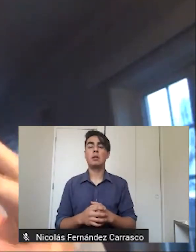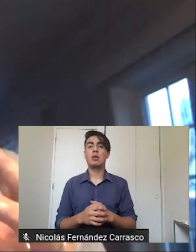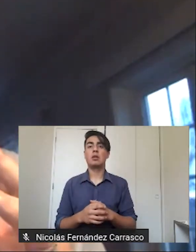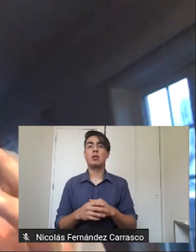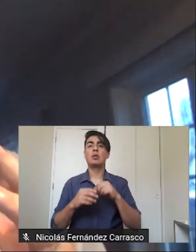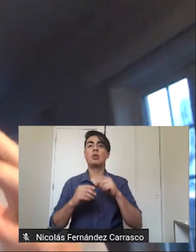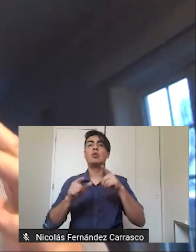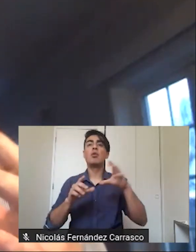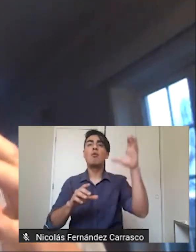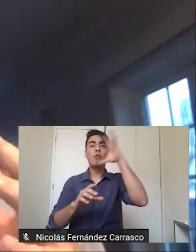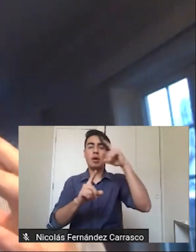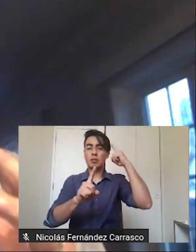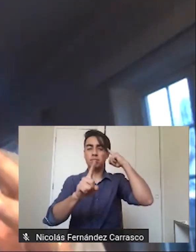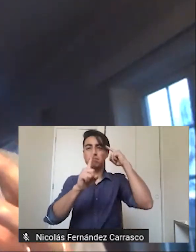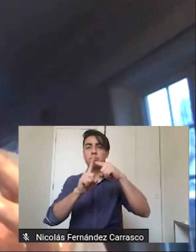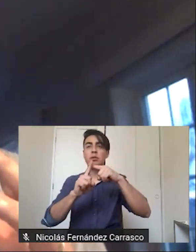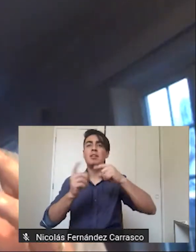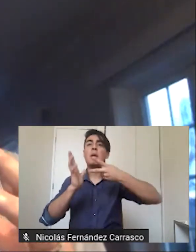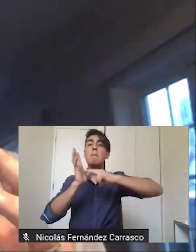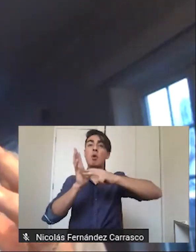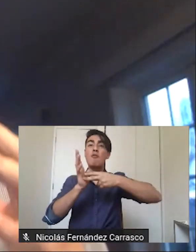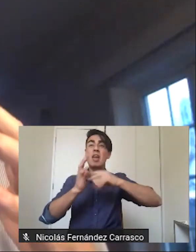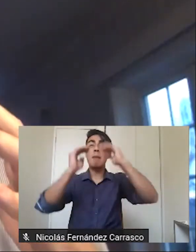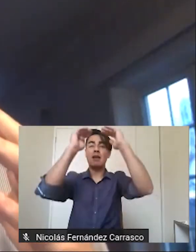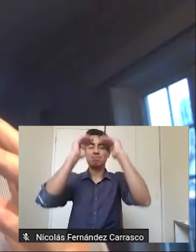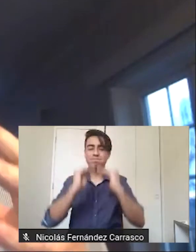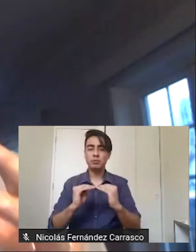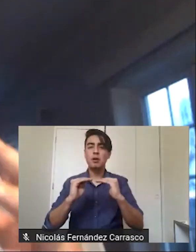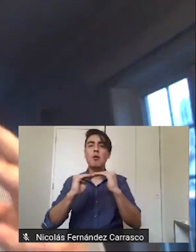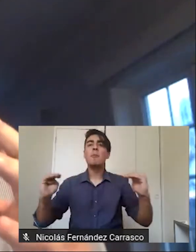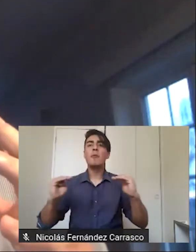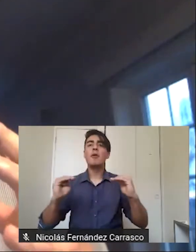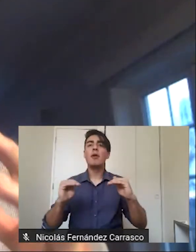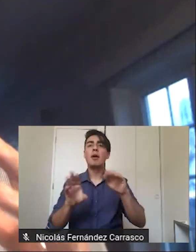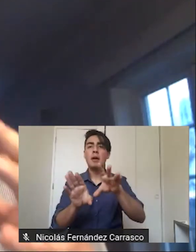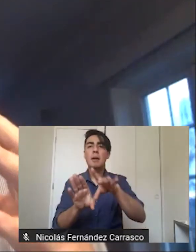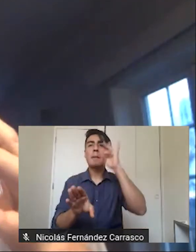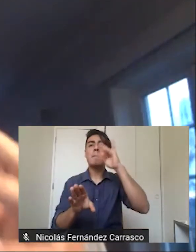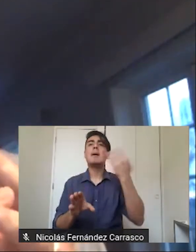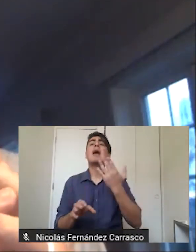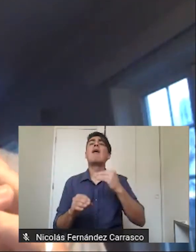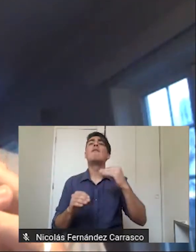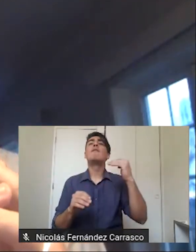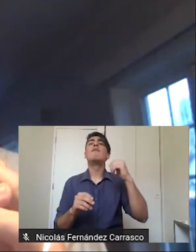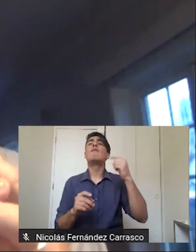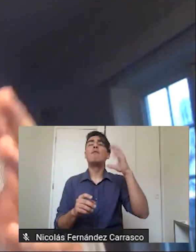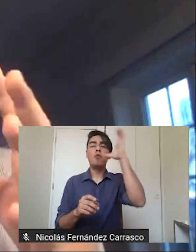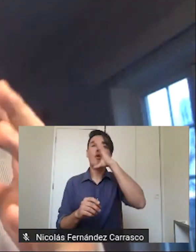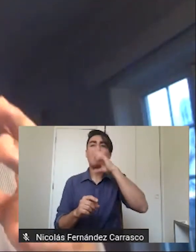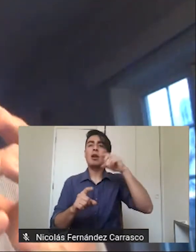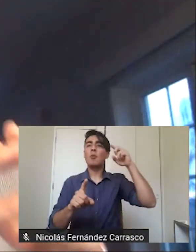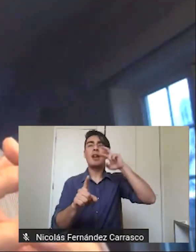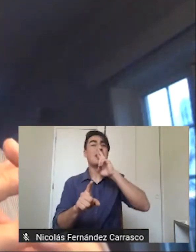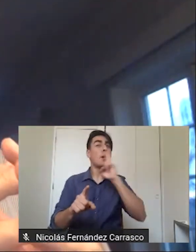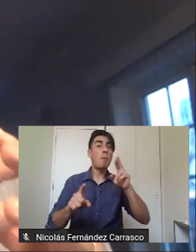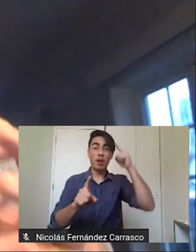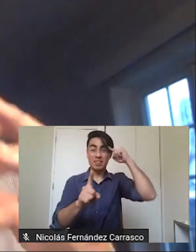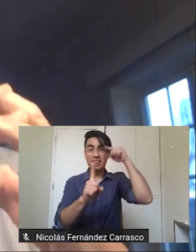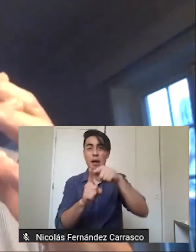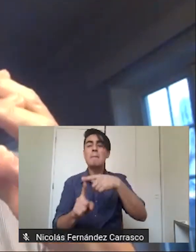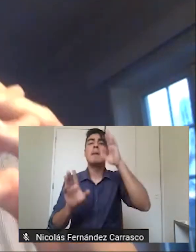traten de ubicar el lugar más bajo de la pirca para encontrar la transformación más fácil. Si les